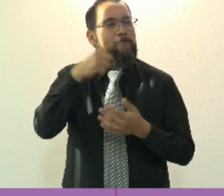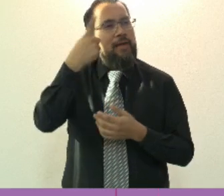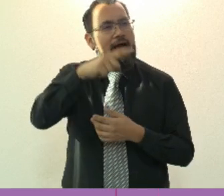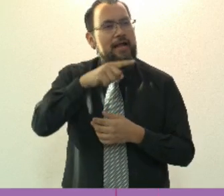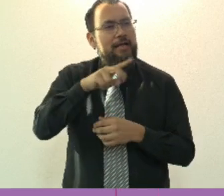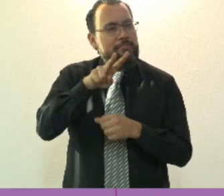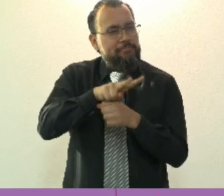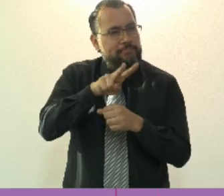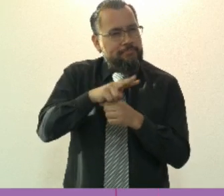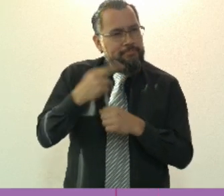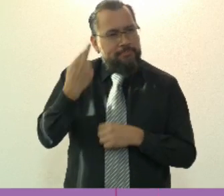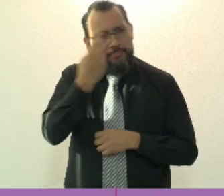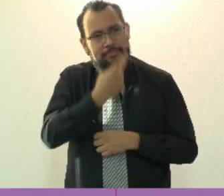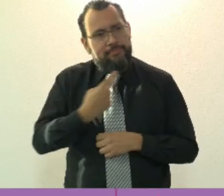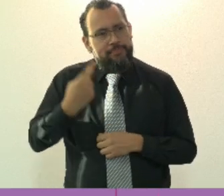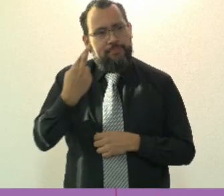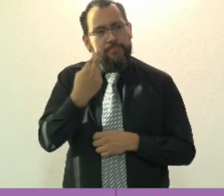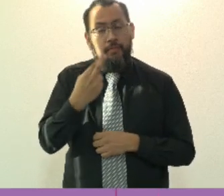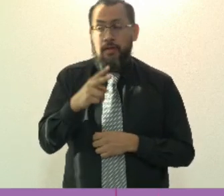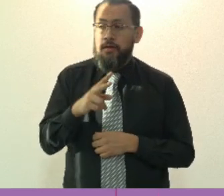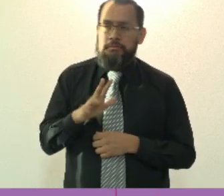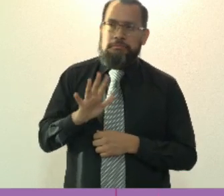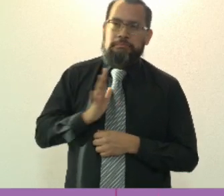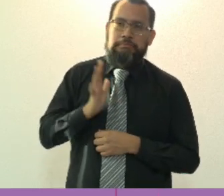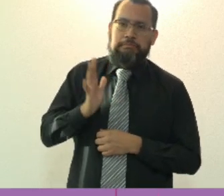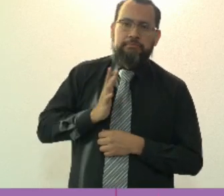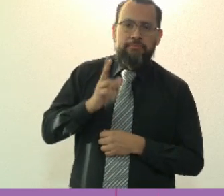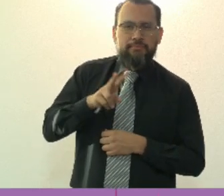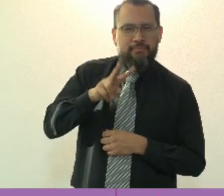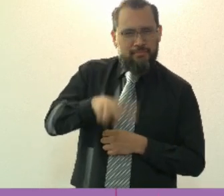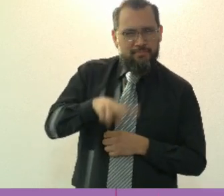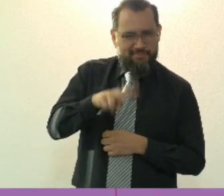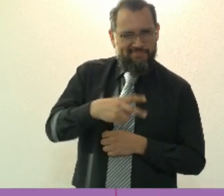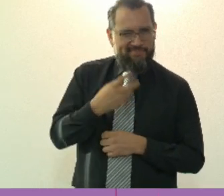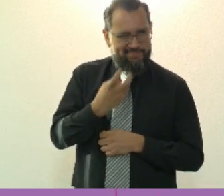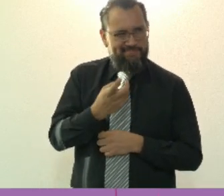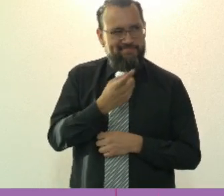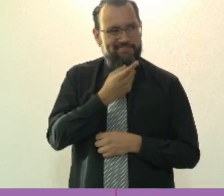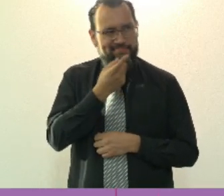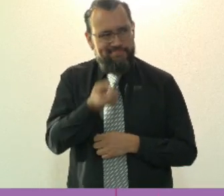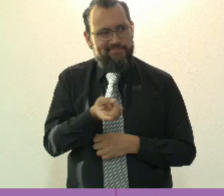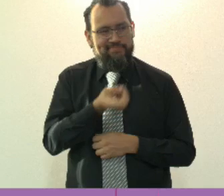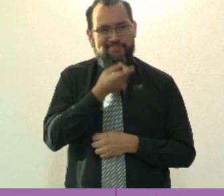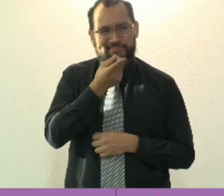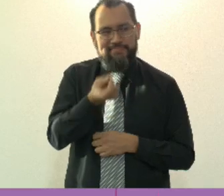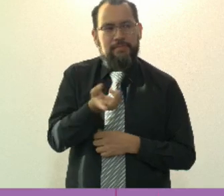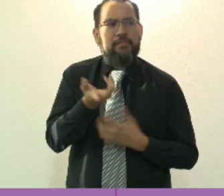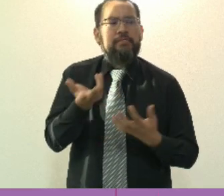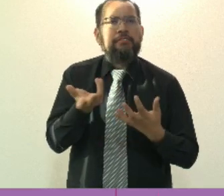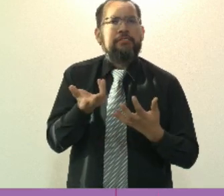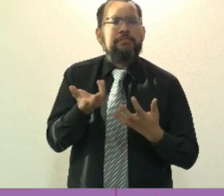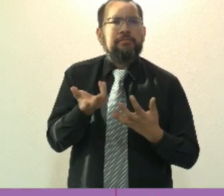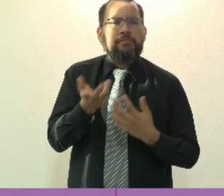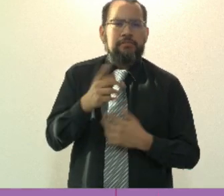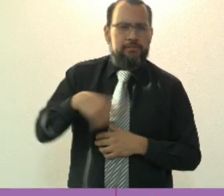Entonces, de verdad que estos comentarios me